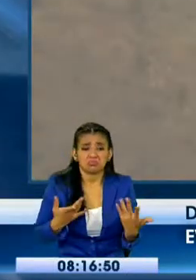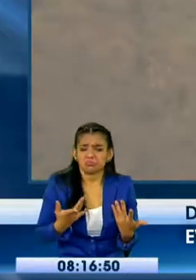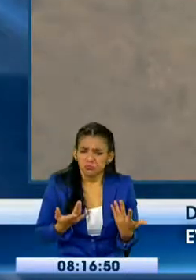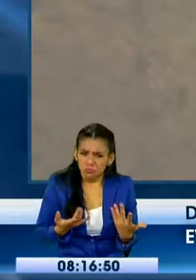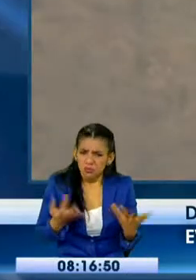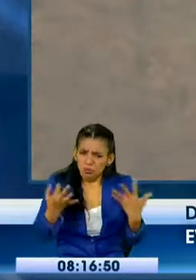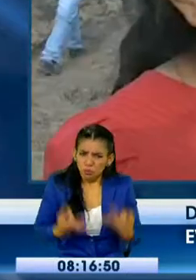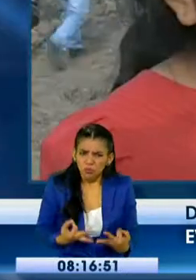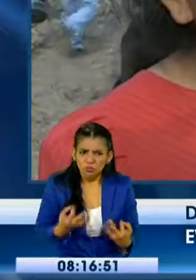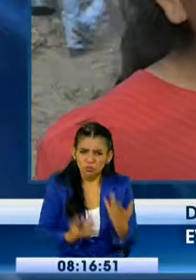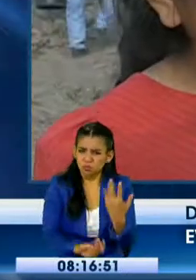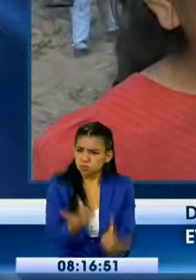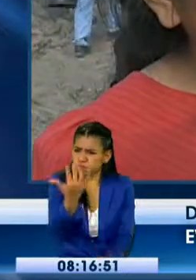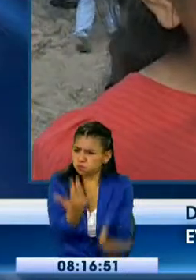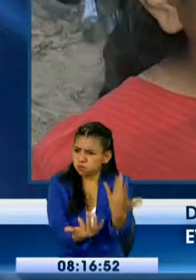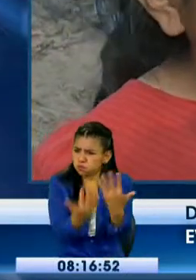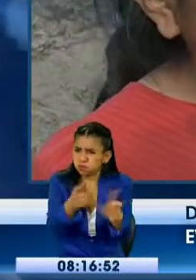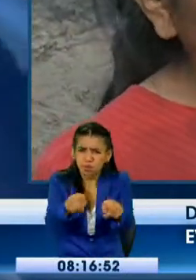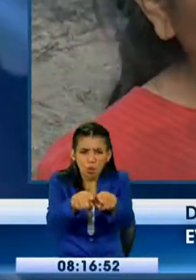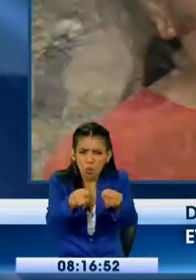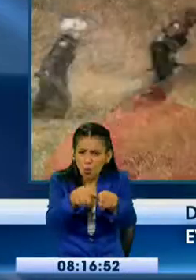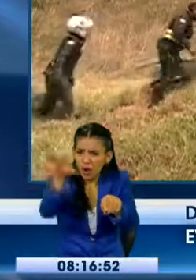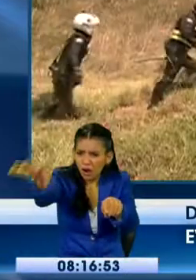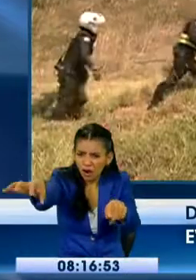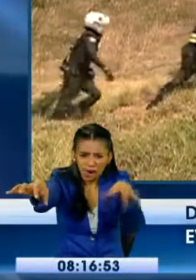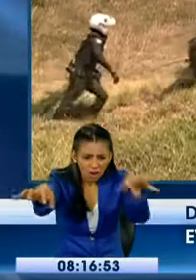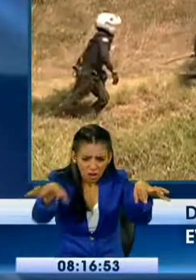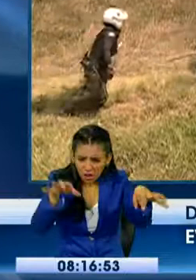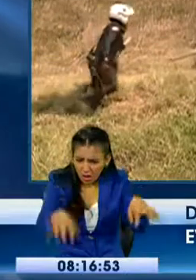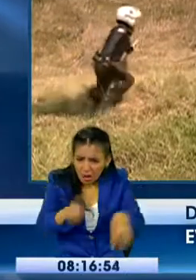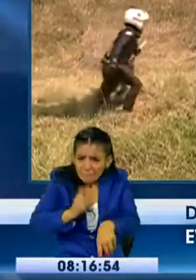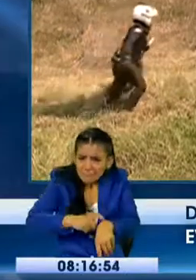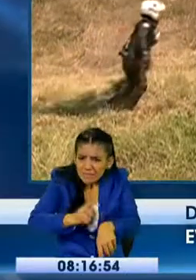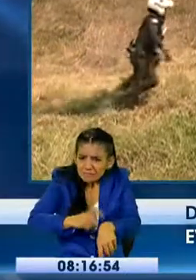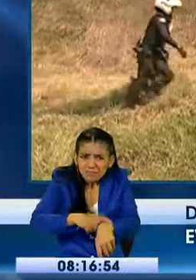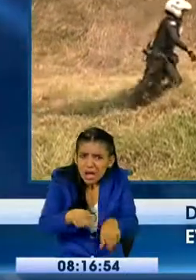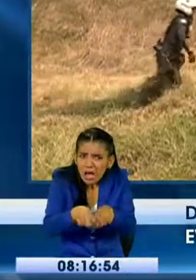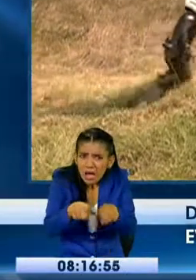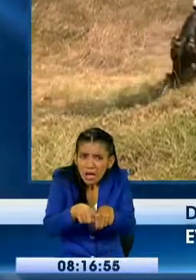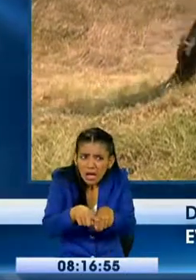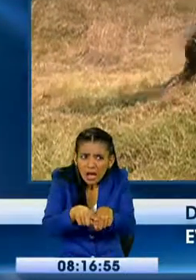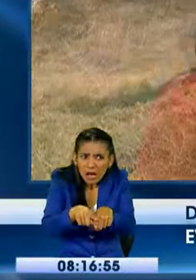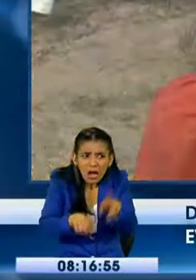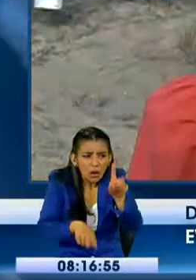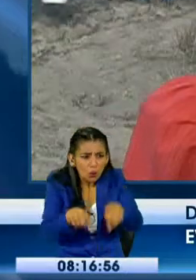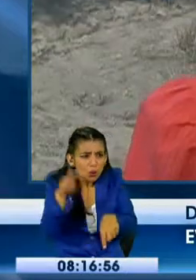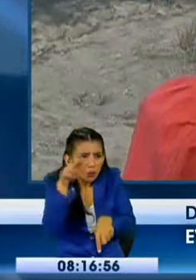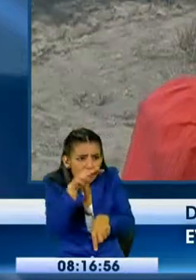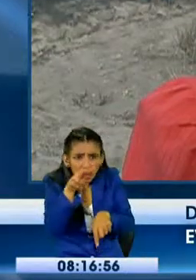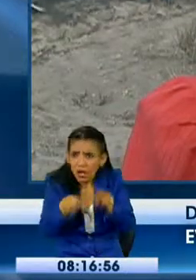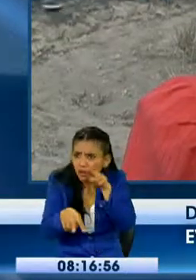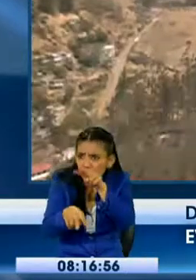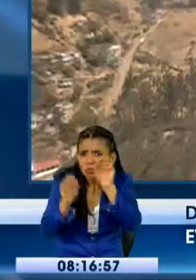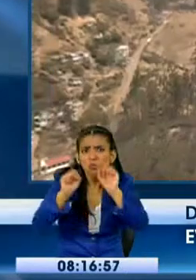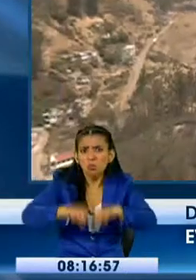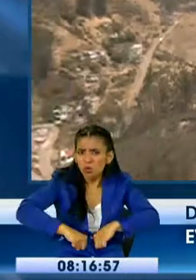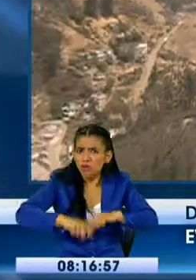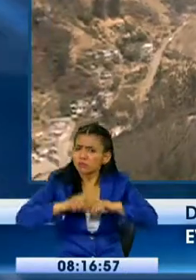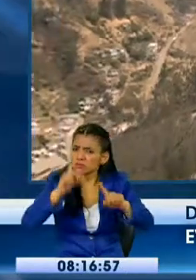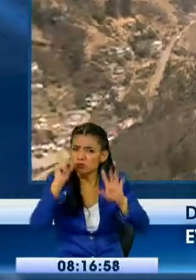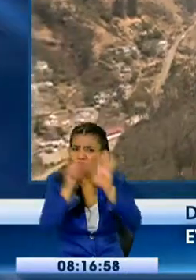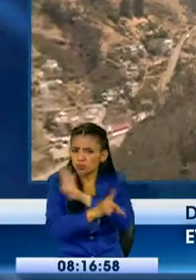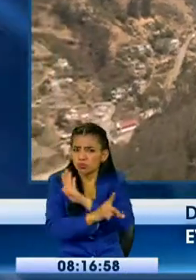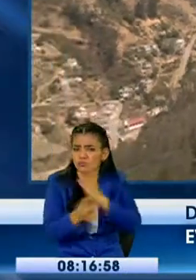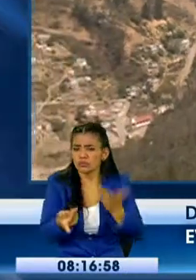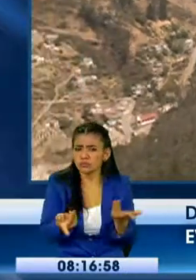que existan incendios a la misma hora en diferentes puntos de la ciudad. Alguien los podrá mirar, alguien los puede observar. Así que denuncien y